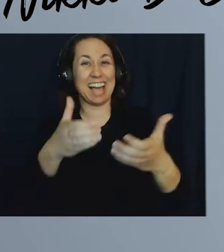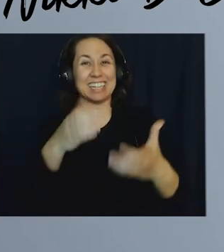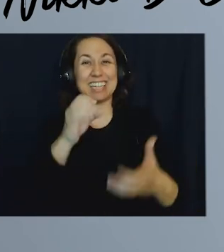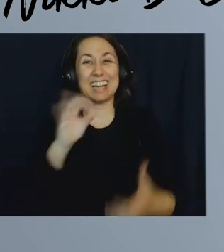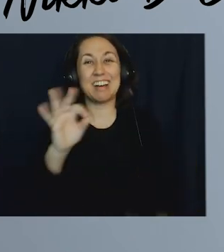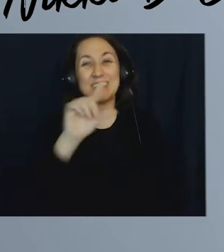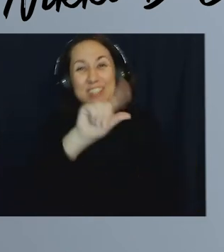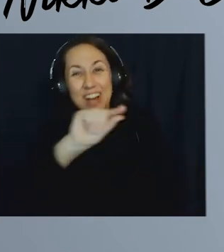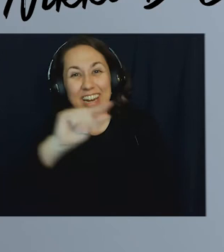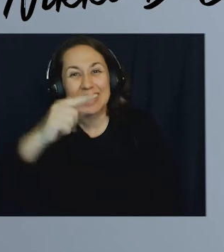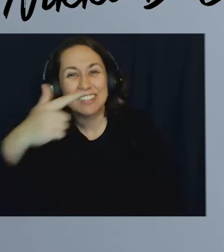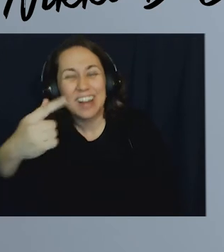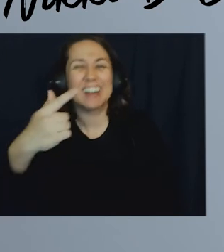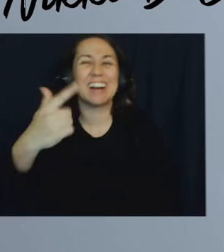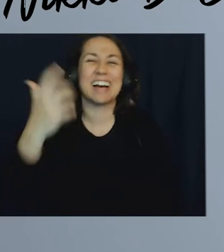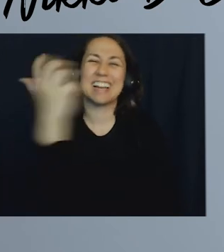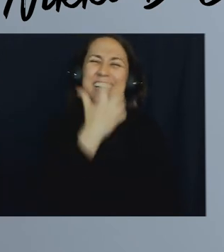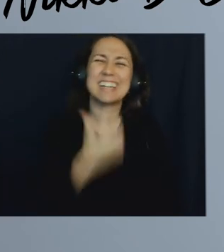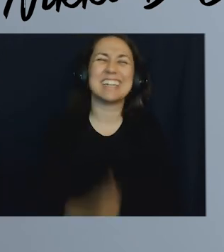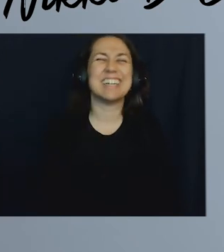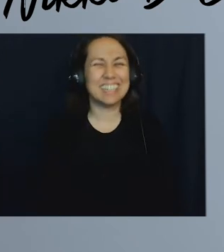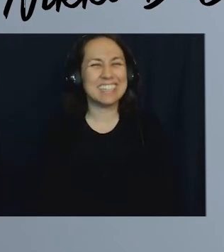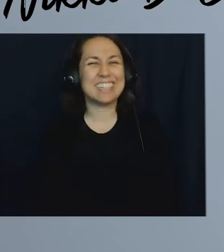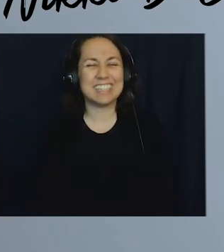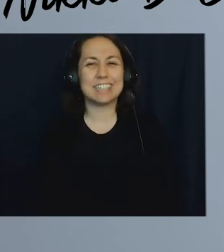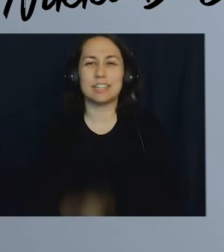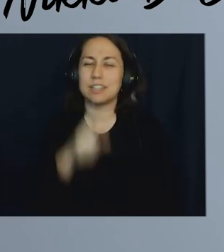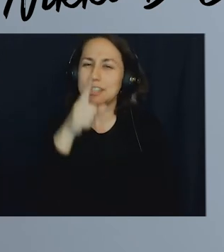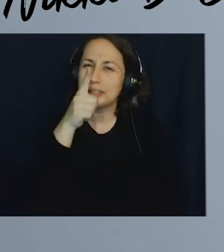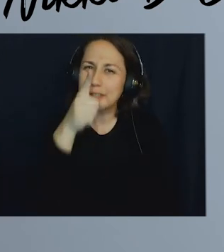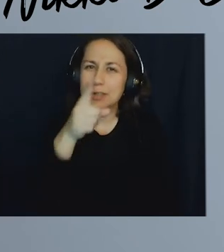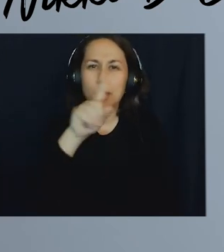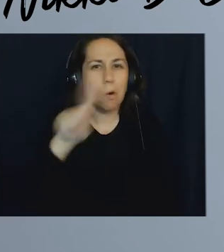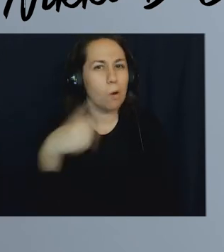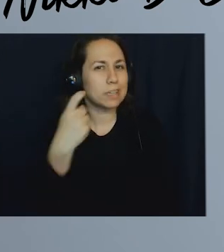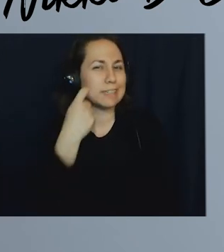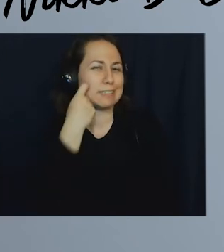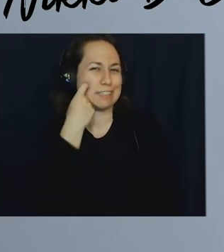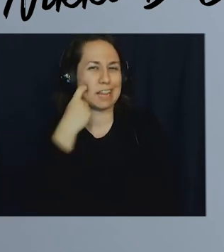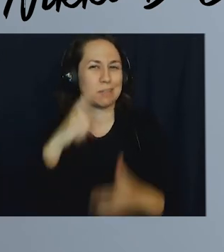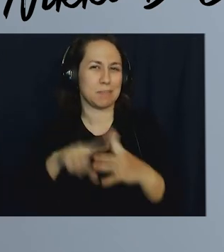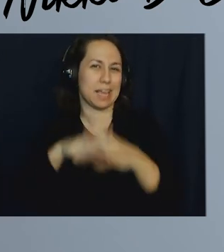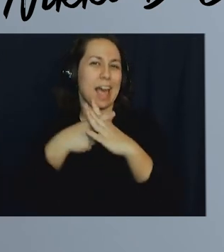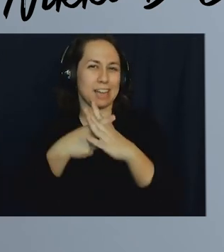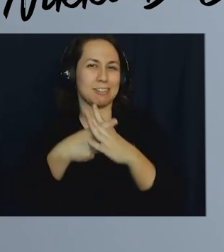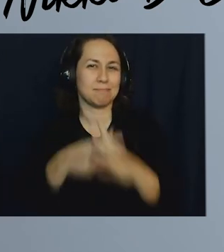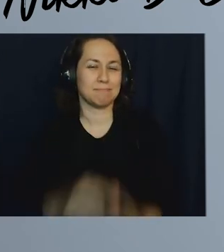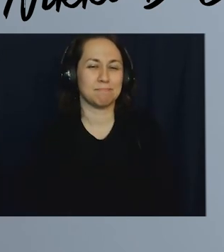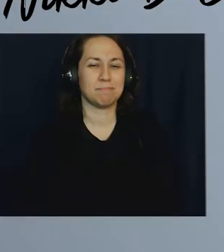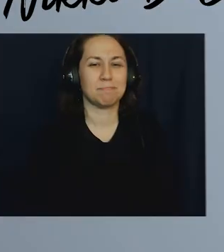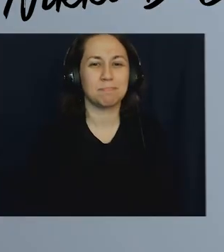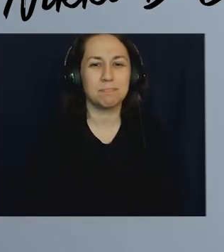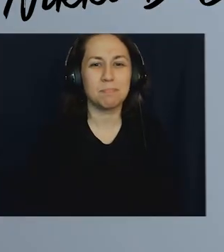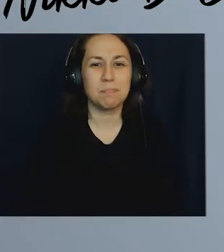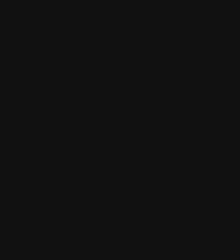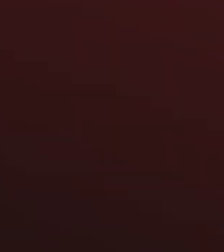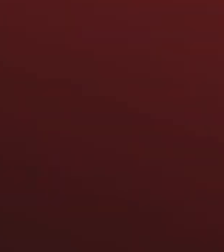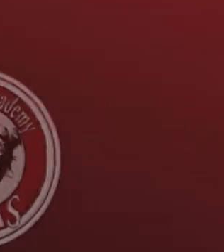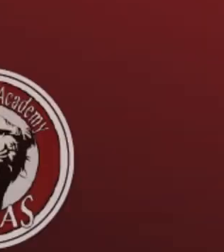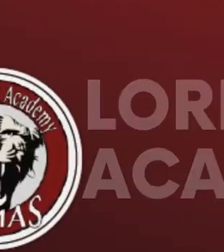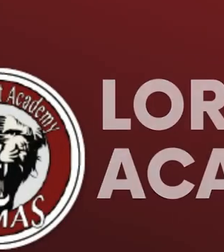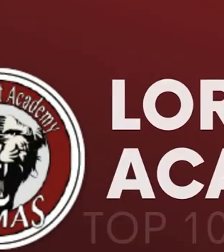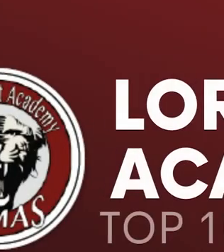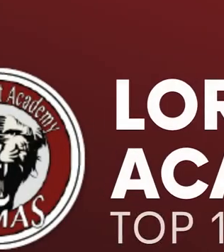Congratulations to the class of 2021. You have only just begun.